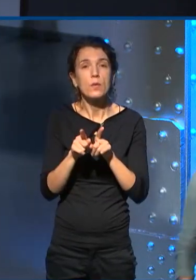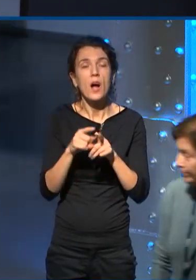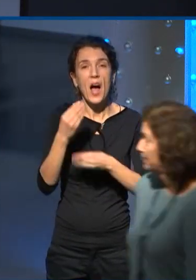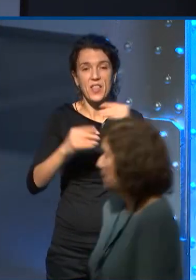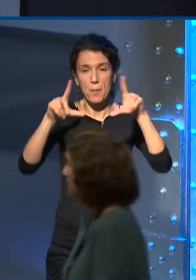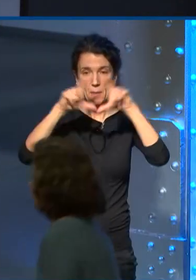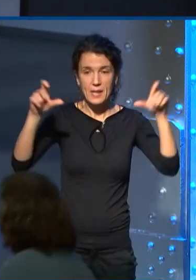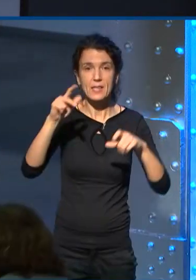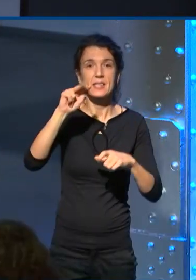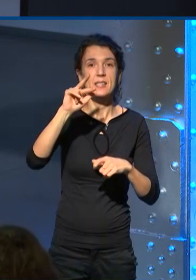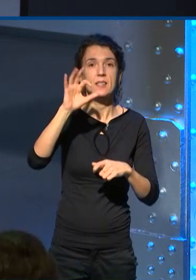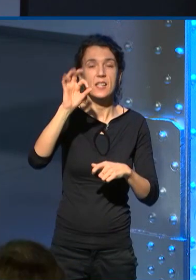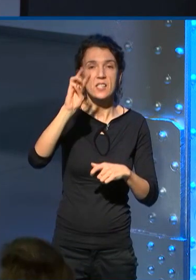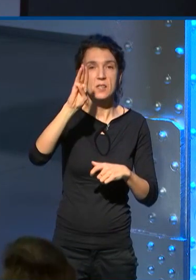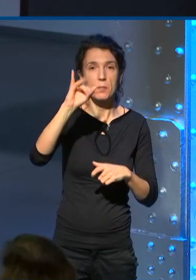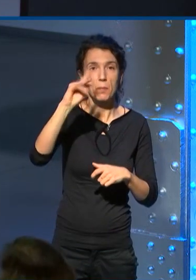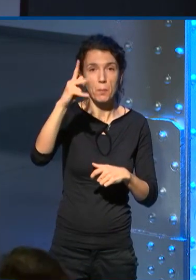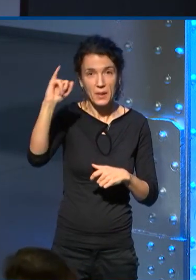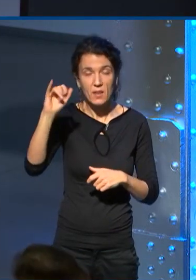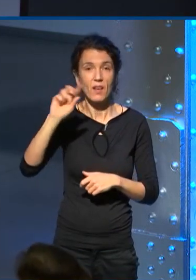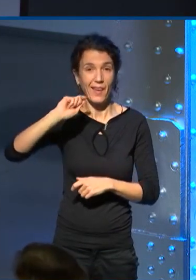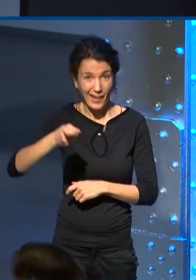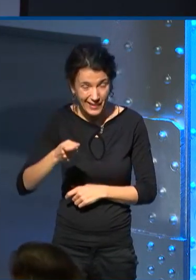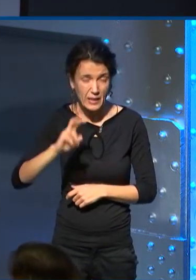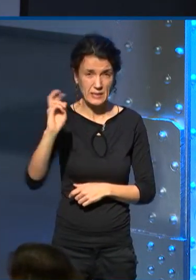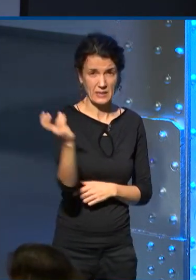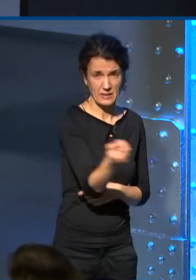SpaceX, el tema de los Dragon, etcétera, etcétera. Y entonces,